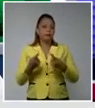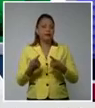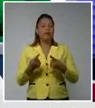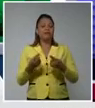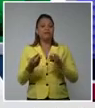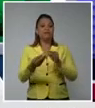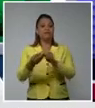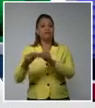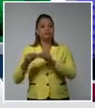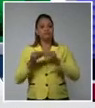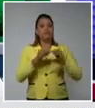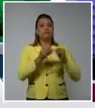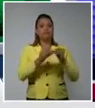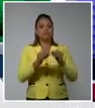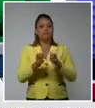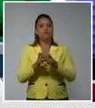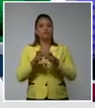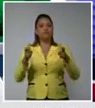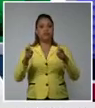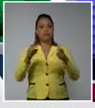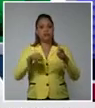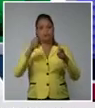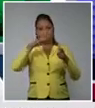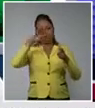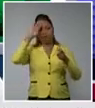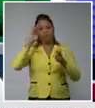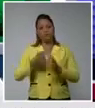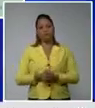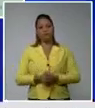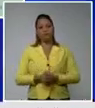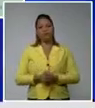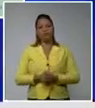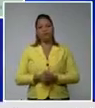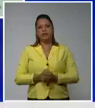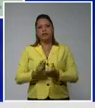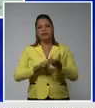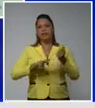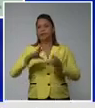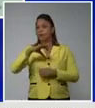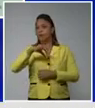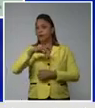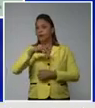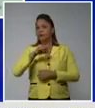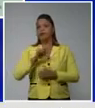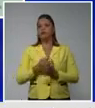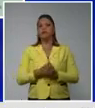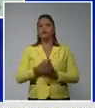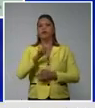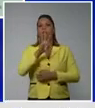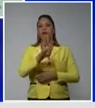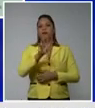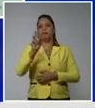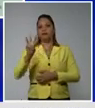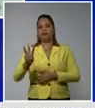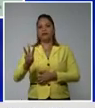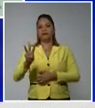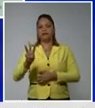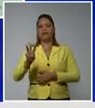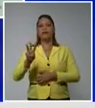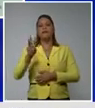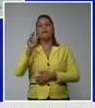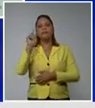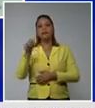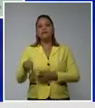transmisión elevada en nuestro país. En Pinar del Río se diagnostican 43 pacientes